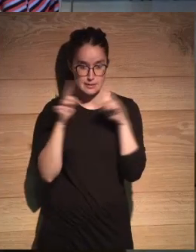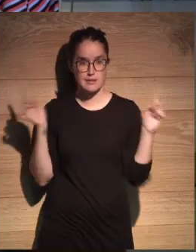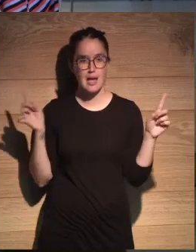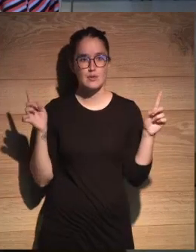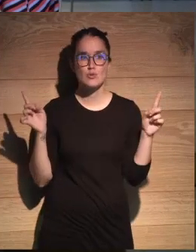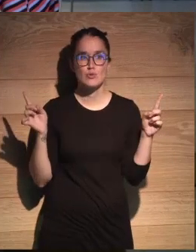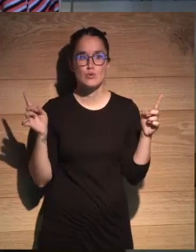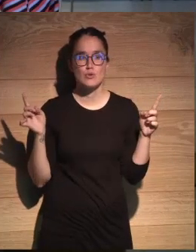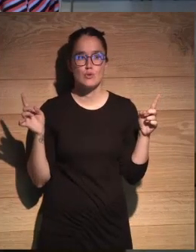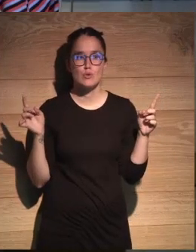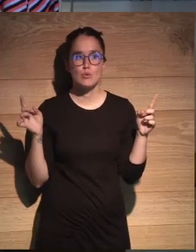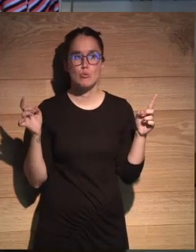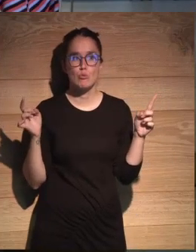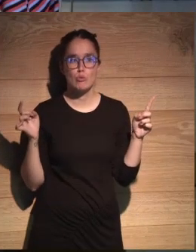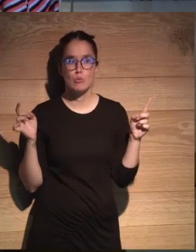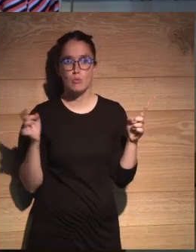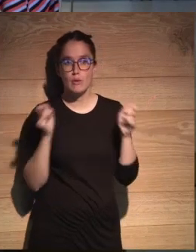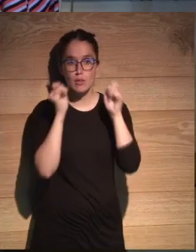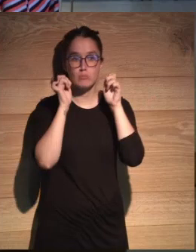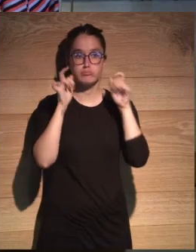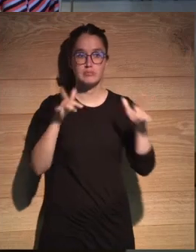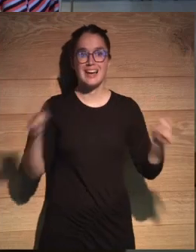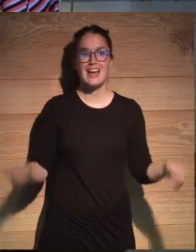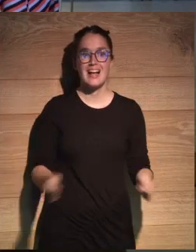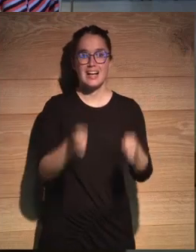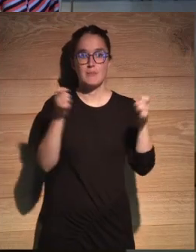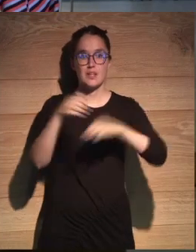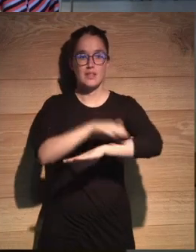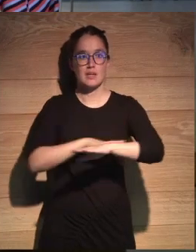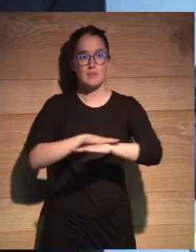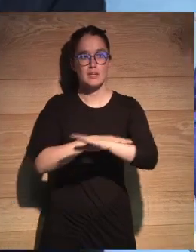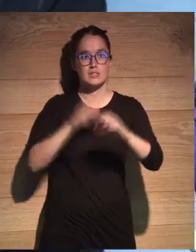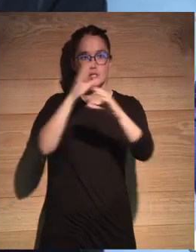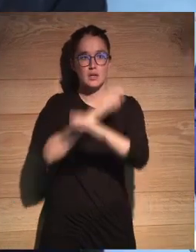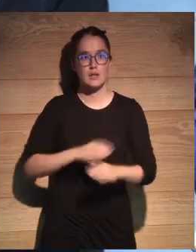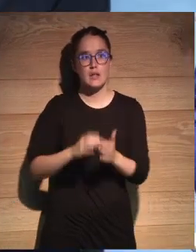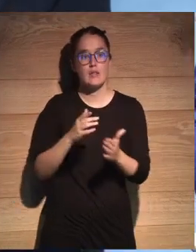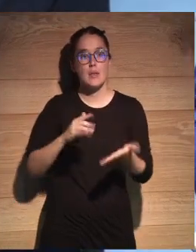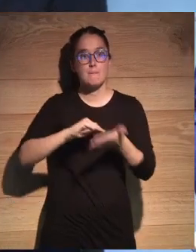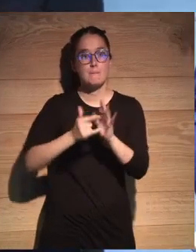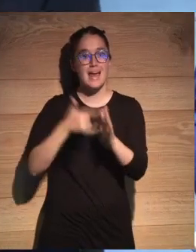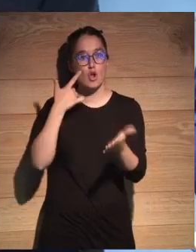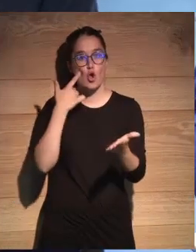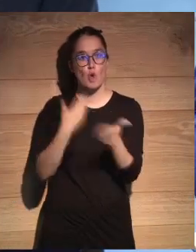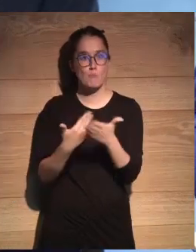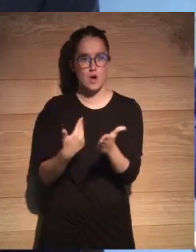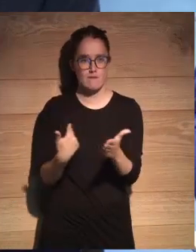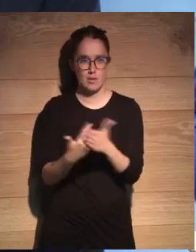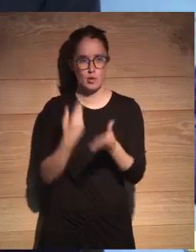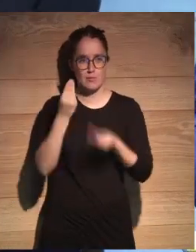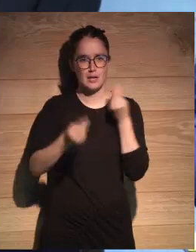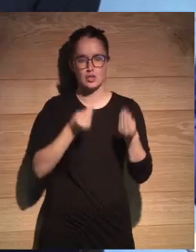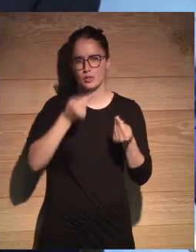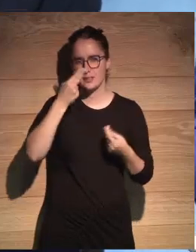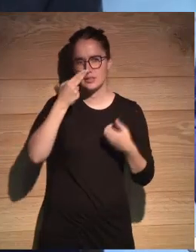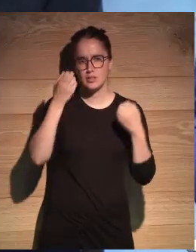año seguramente os enterasteis de la campaña que sacó el Ministerio de Ciencia, el Plan Comprueba, que a mí me parece que fue una iniciativa muy